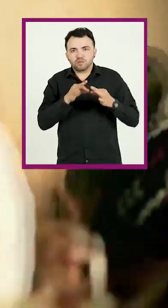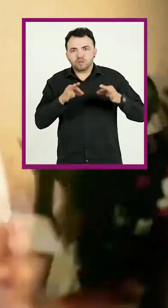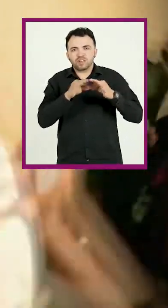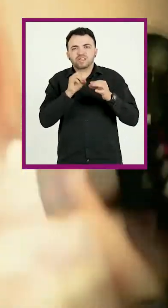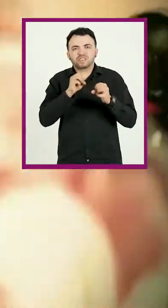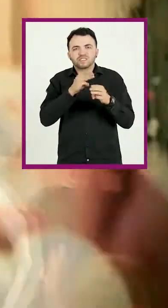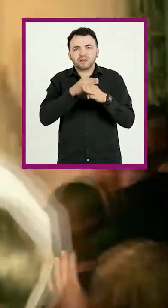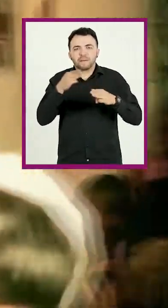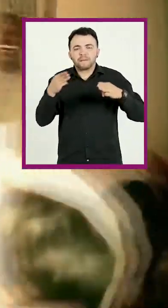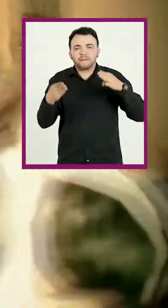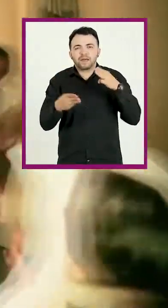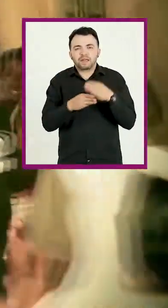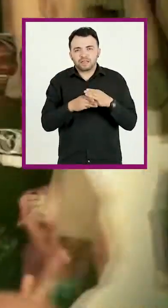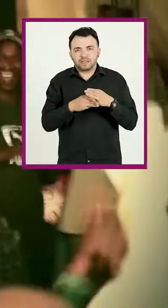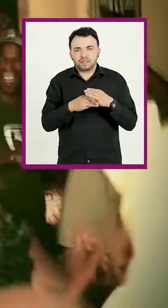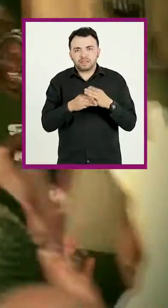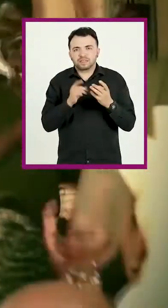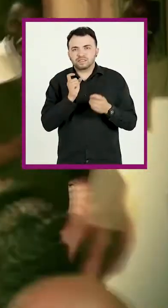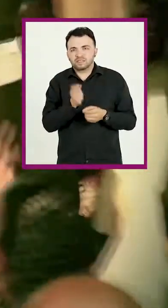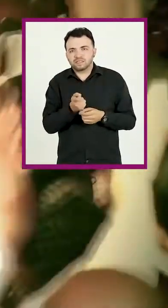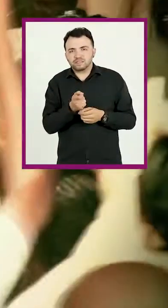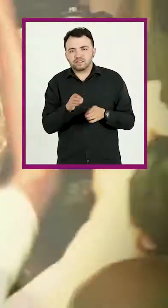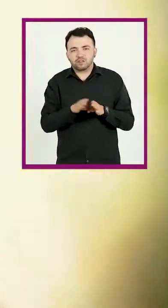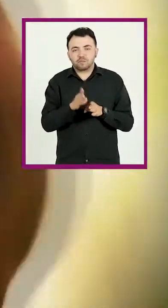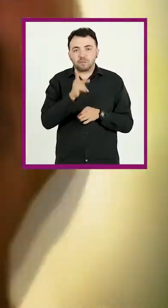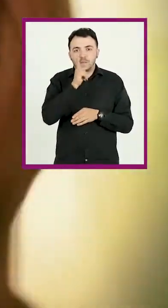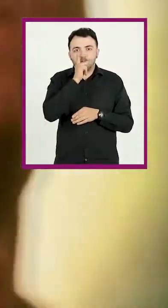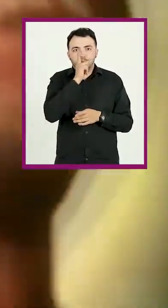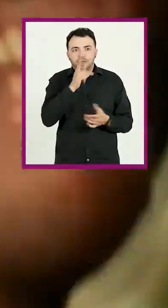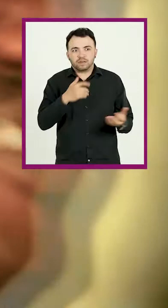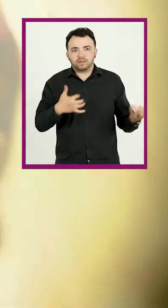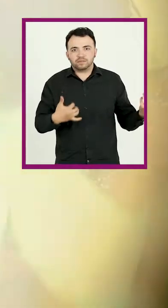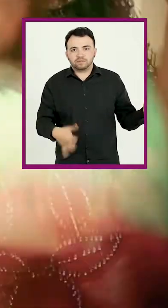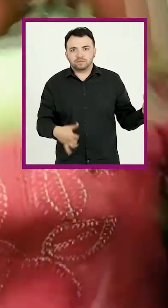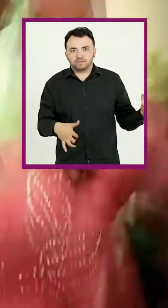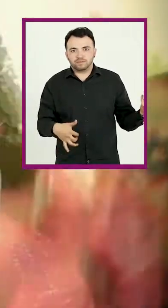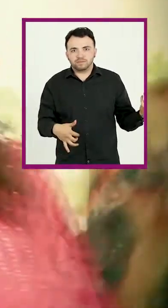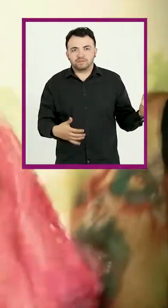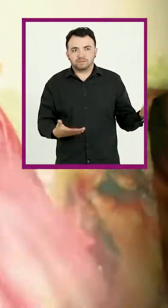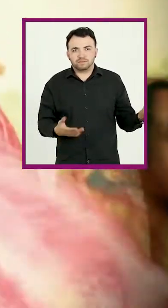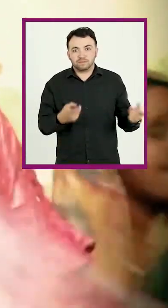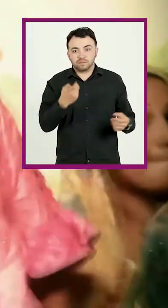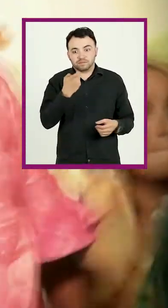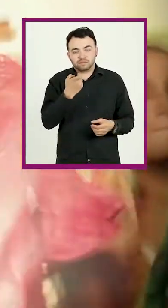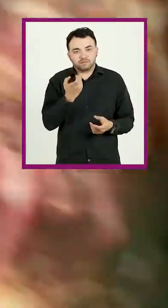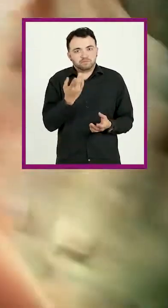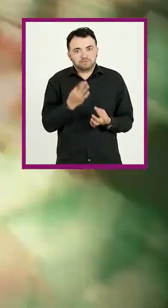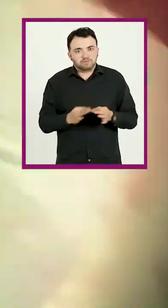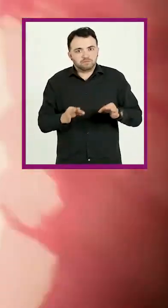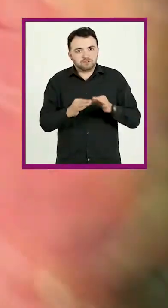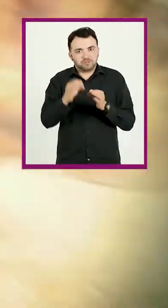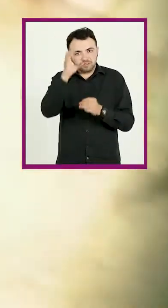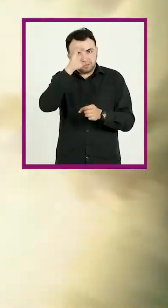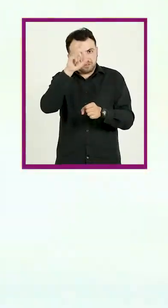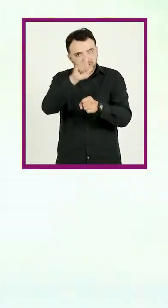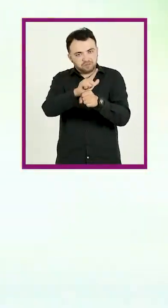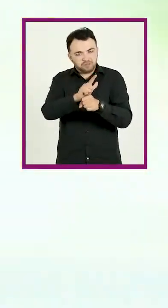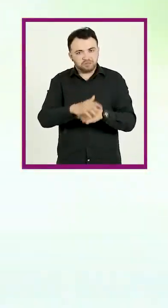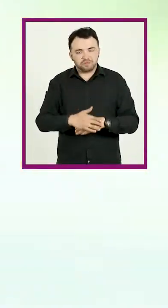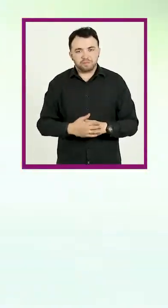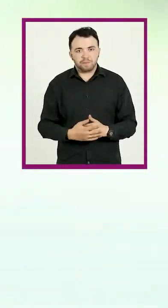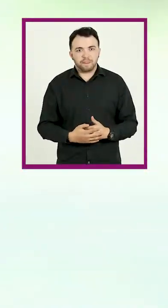lo que trabajaban no eran sus instrumentos, sino la palabra, y eso es algo fundamental en esta cultura.